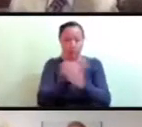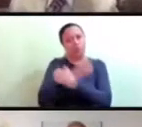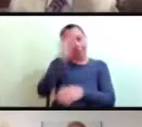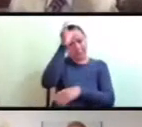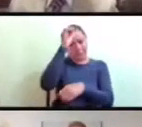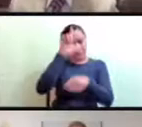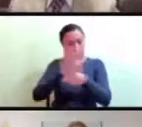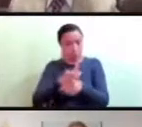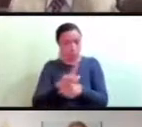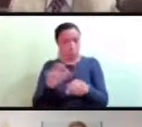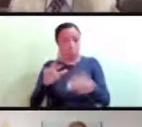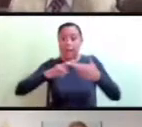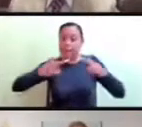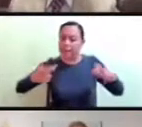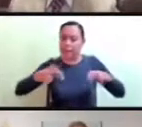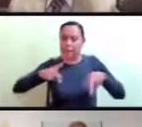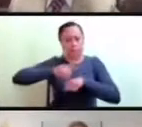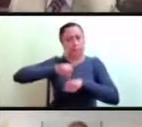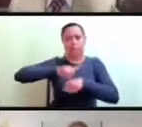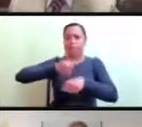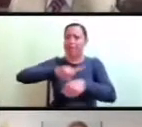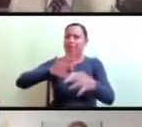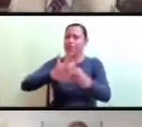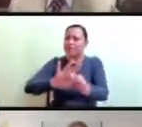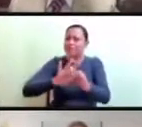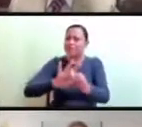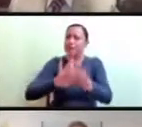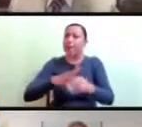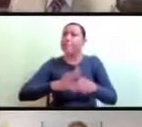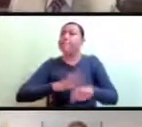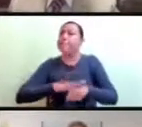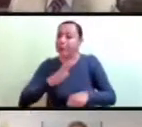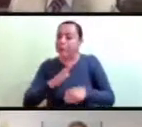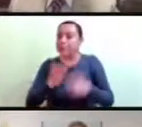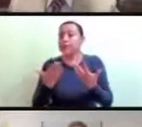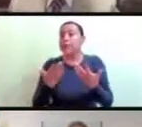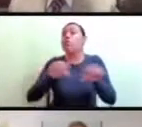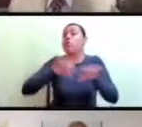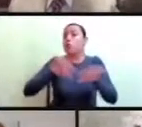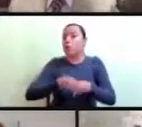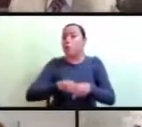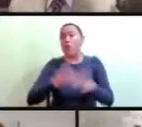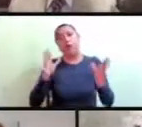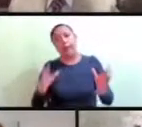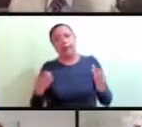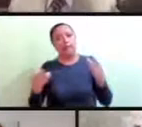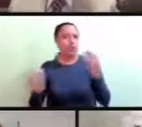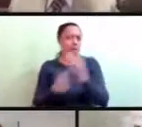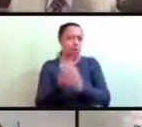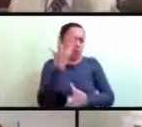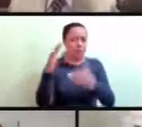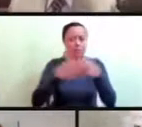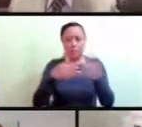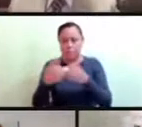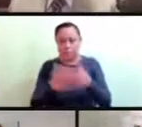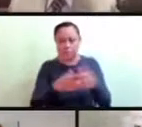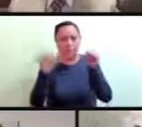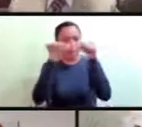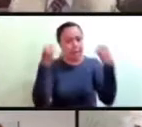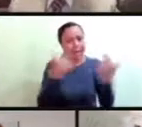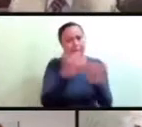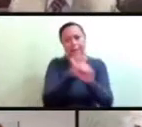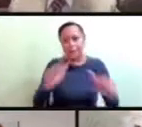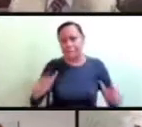interrelacionan cada día. Son los puntos de innovación, libertad, arte y saberes de la Ciudad de